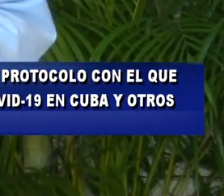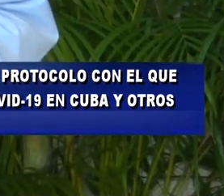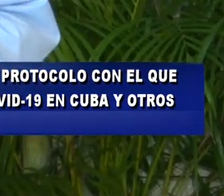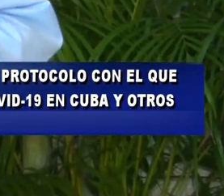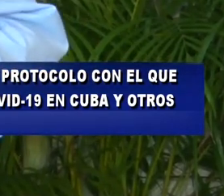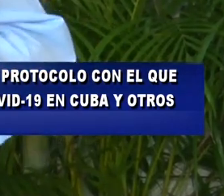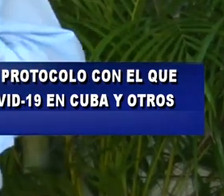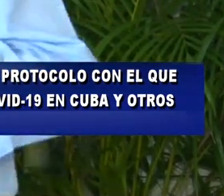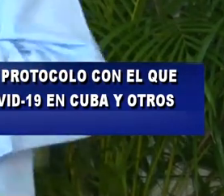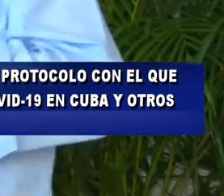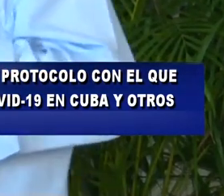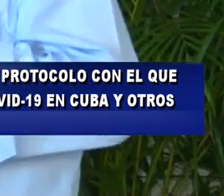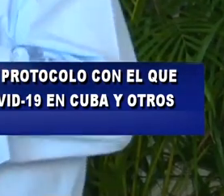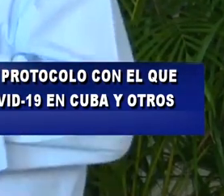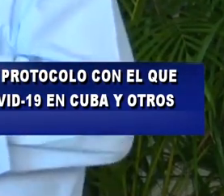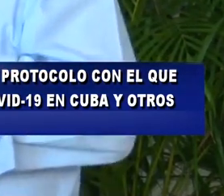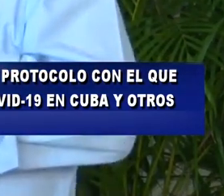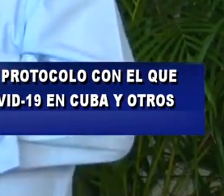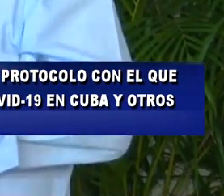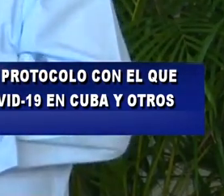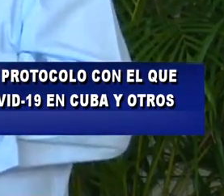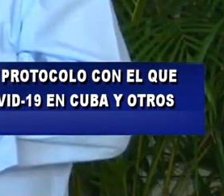la bienvenida